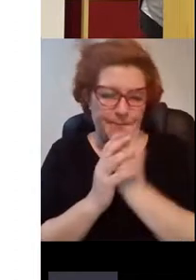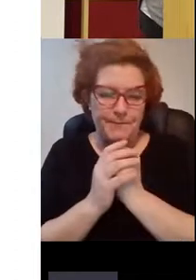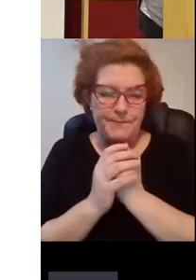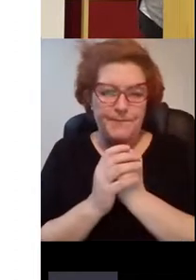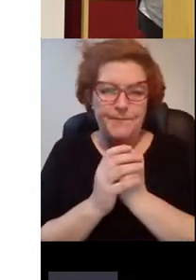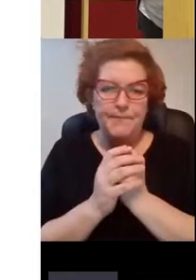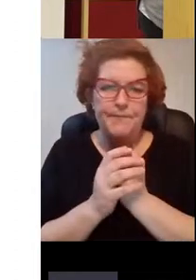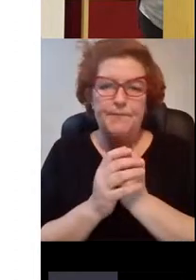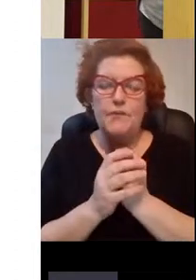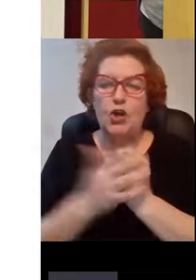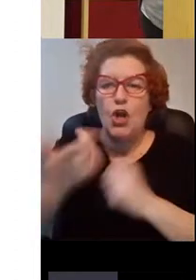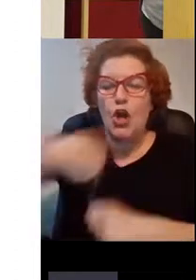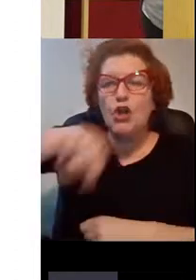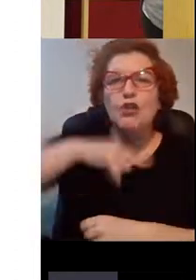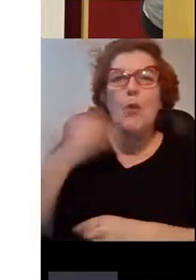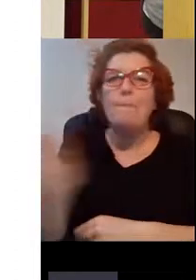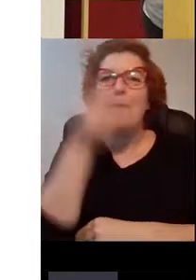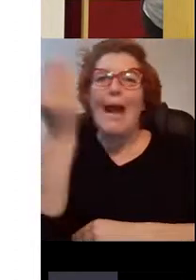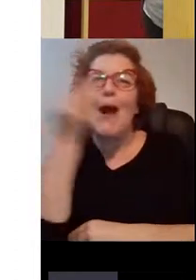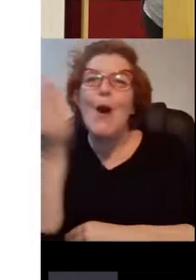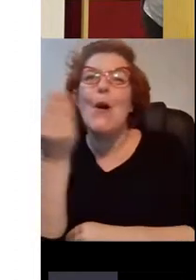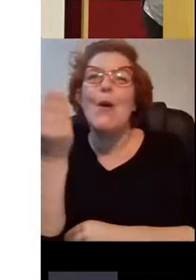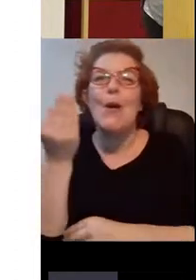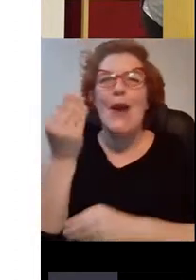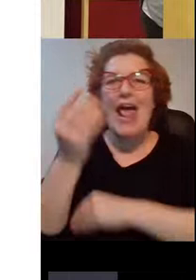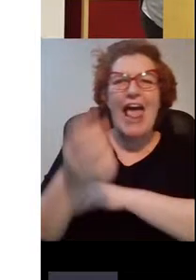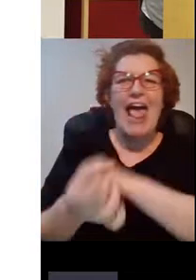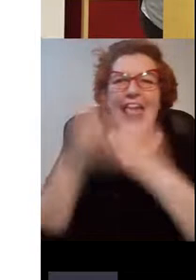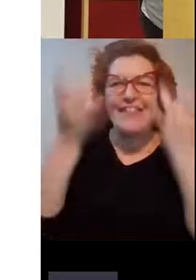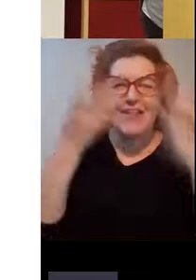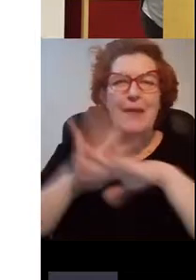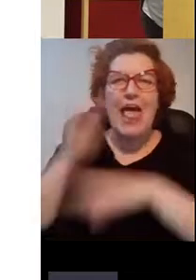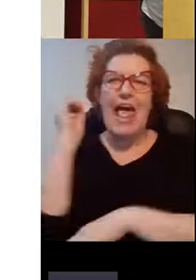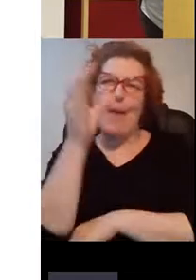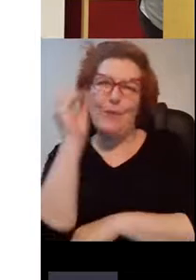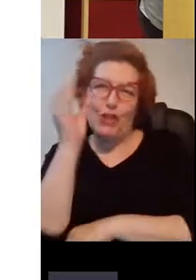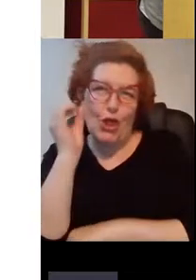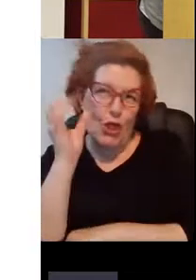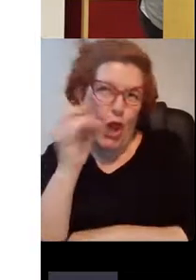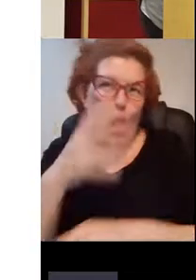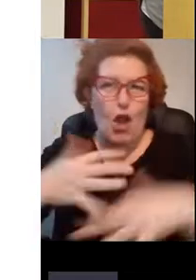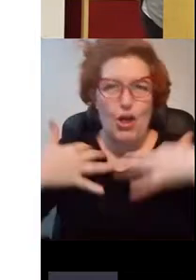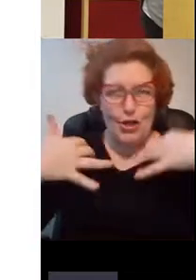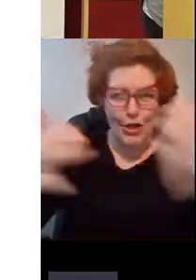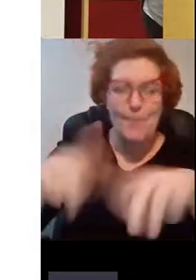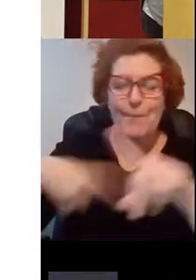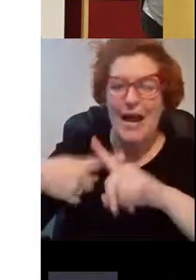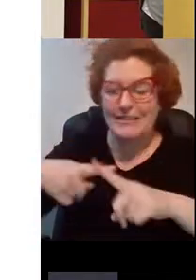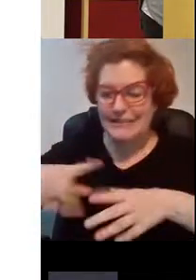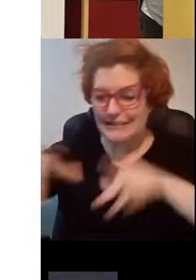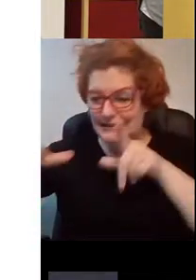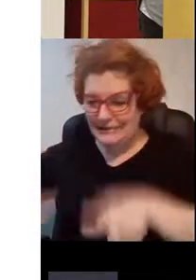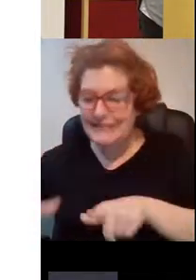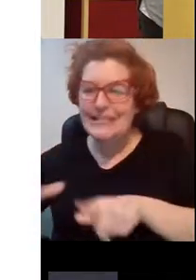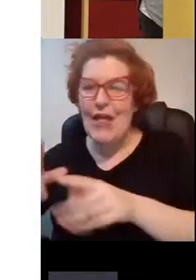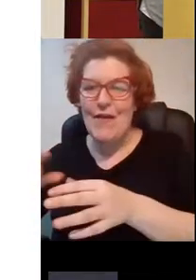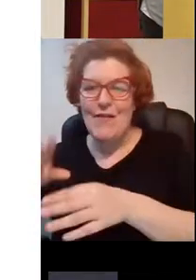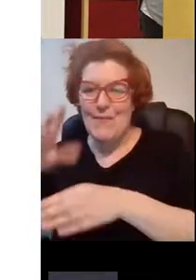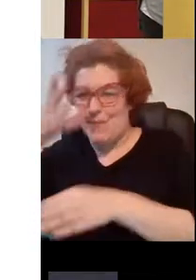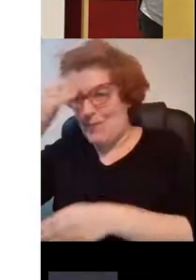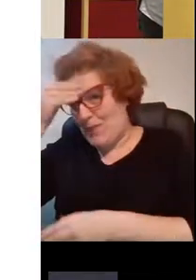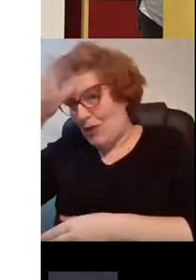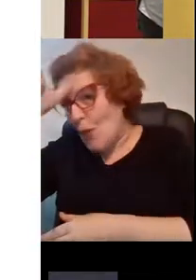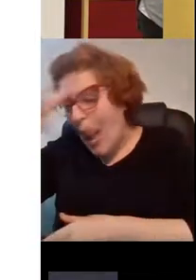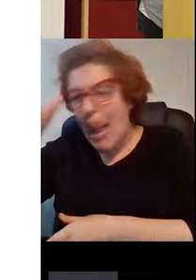¿Cómo podíamos mejorar la actividad de exposición oral académica y además hacerlo en un entorno virtual? Ese era nuestro